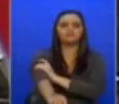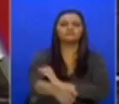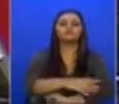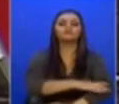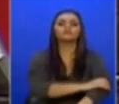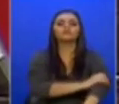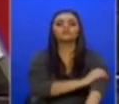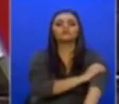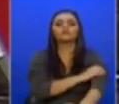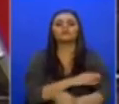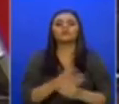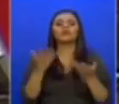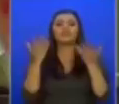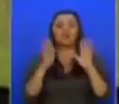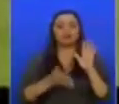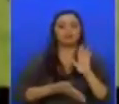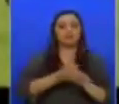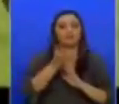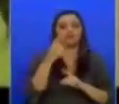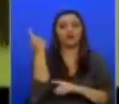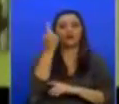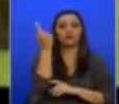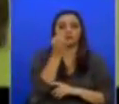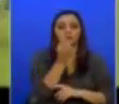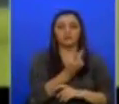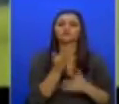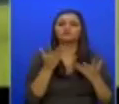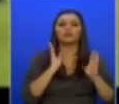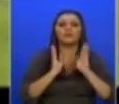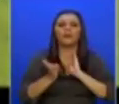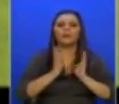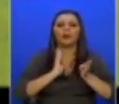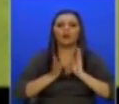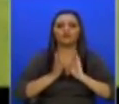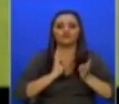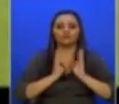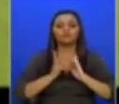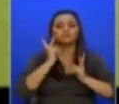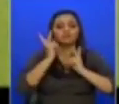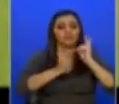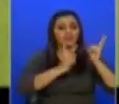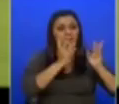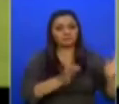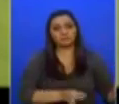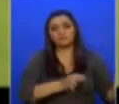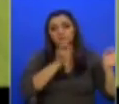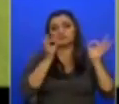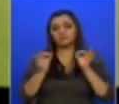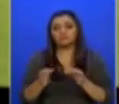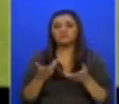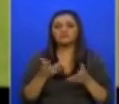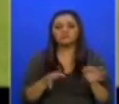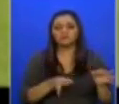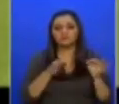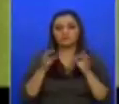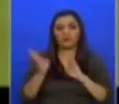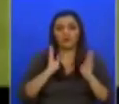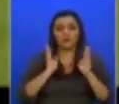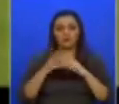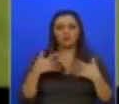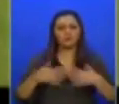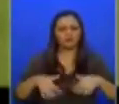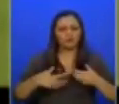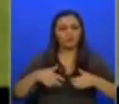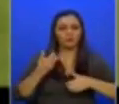Bueno, ahí cogimos el helicóptero para trasladarnos hacia Baboyo, cumplirle la visita que habíamos postergado. Babaoyo fue bastante